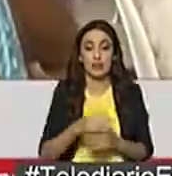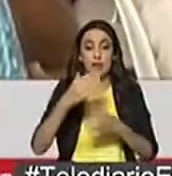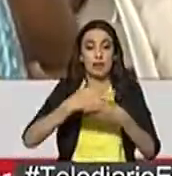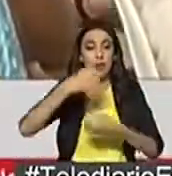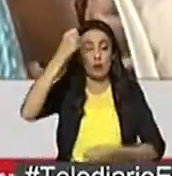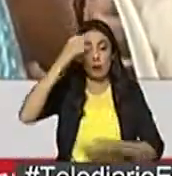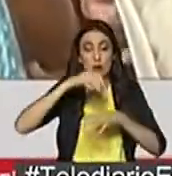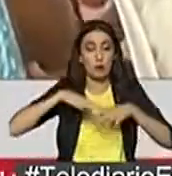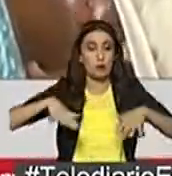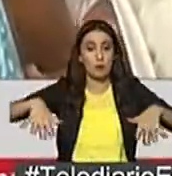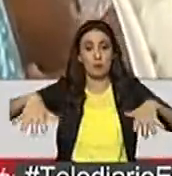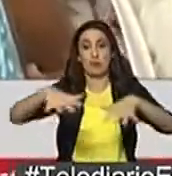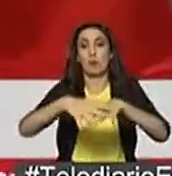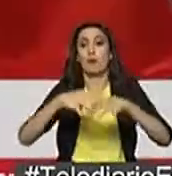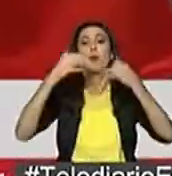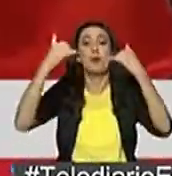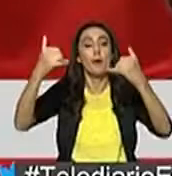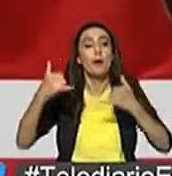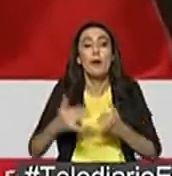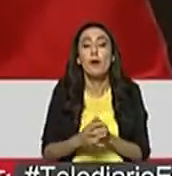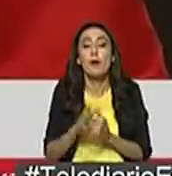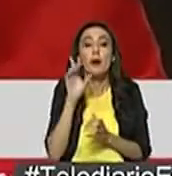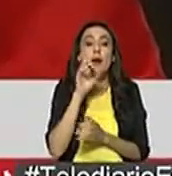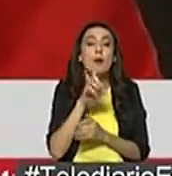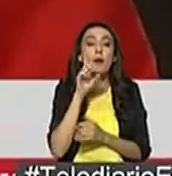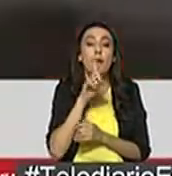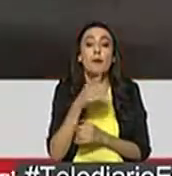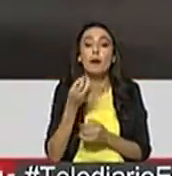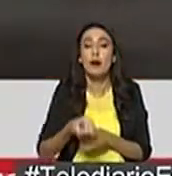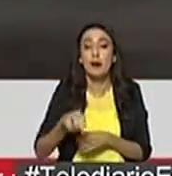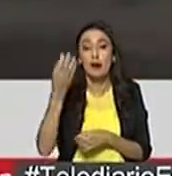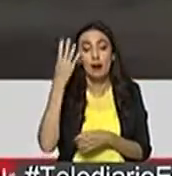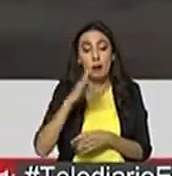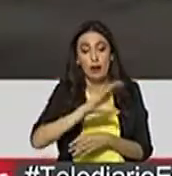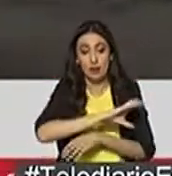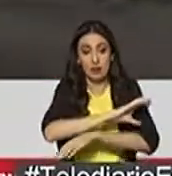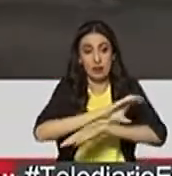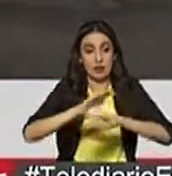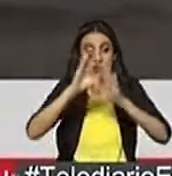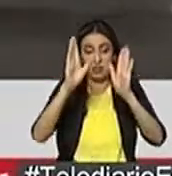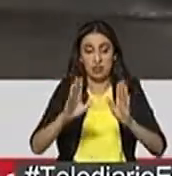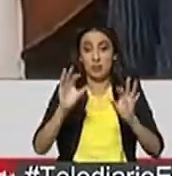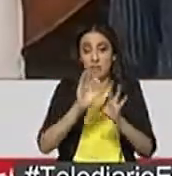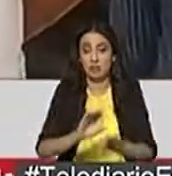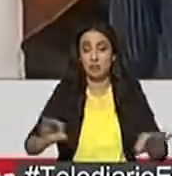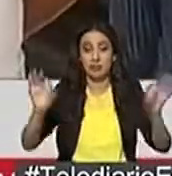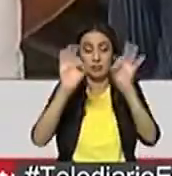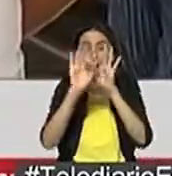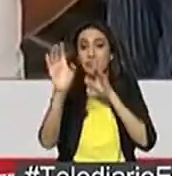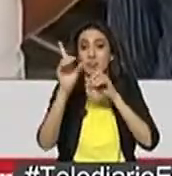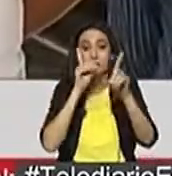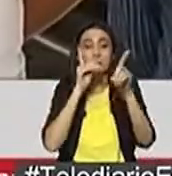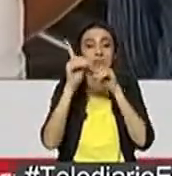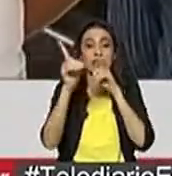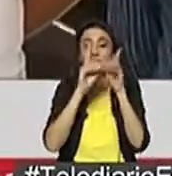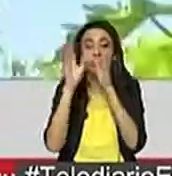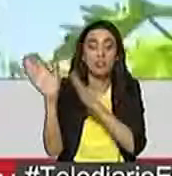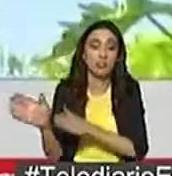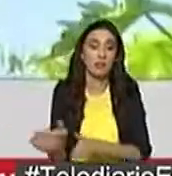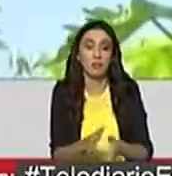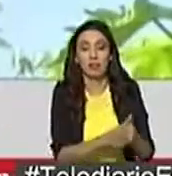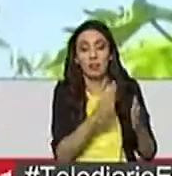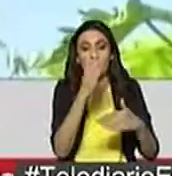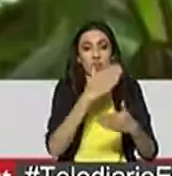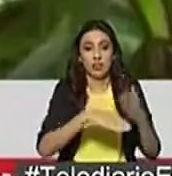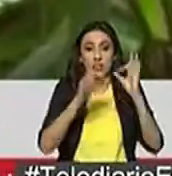Nacional de Organizaciones Campesinas, Indígenas y Negras, FENOCIN. Su dirigente resaltó la política de diálogo para buscar soluciones en consenso